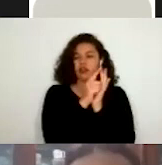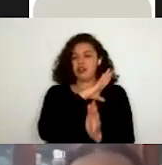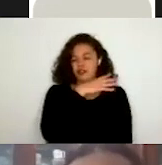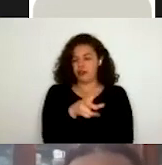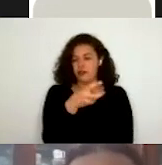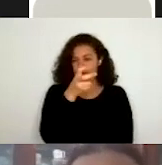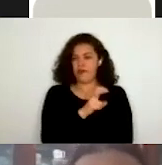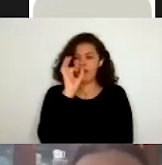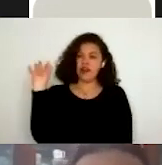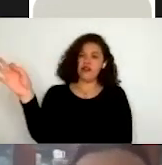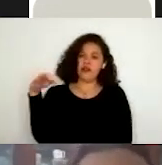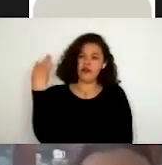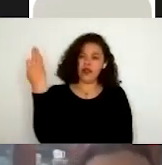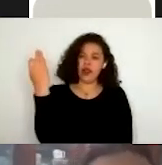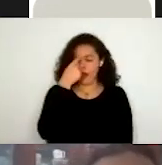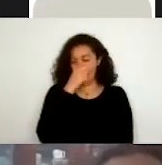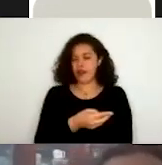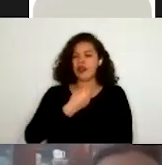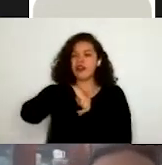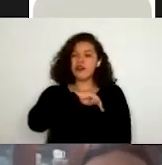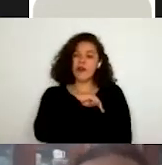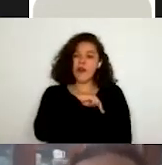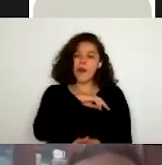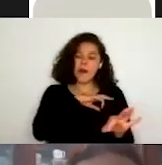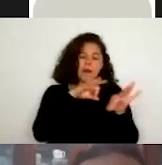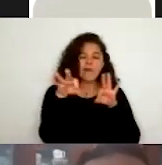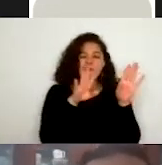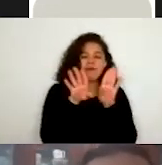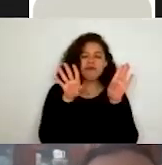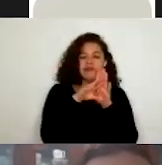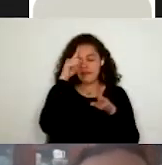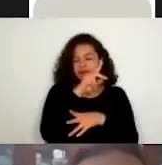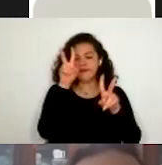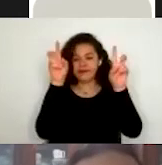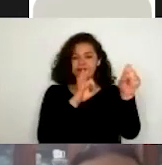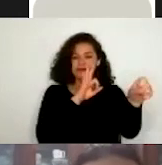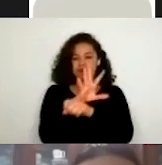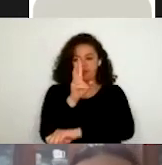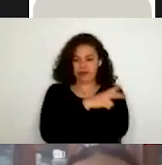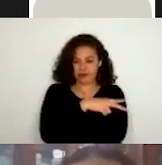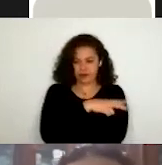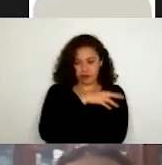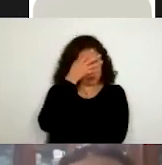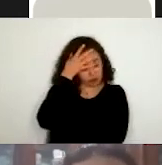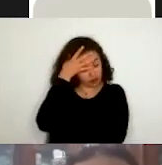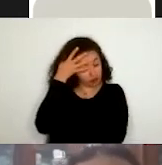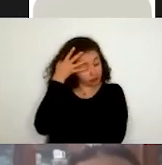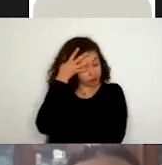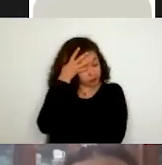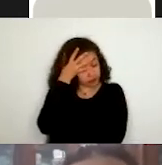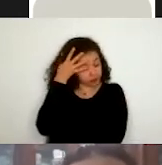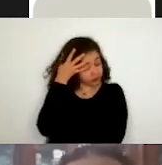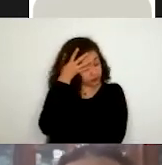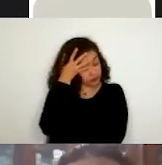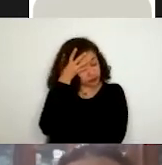nivel federal, cómo debemos de estar trabajando en materia de protección civil. Y ya en la Ley de Gestión Integral de